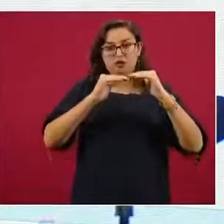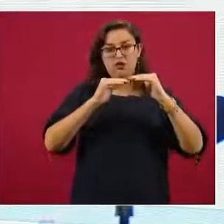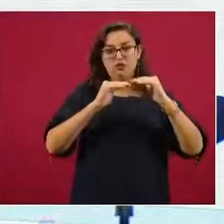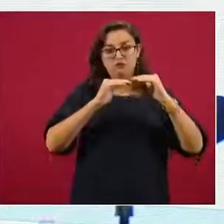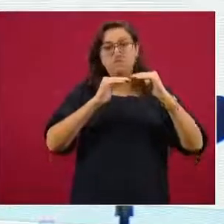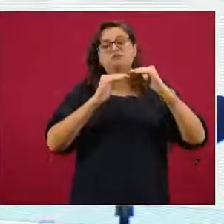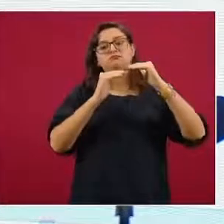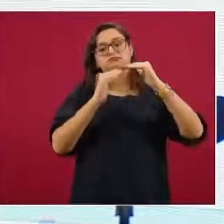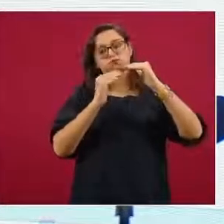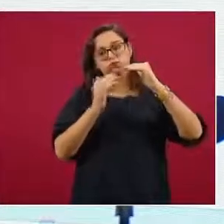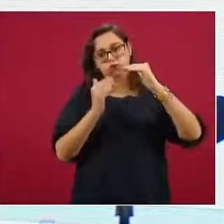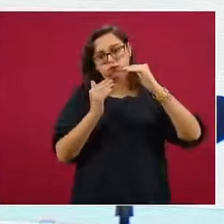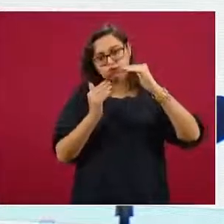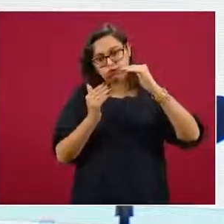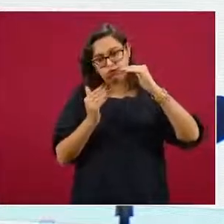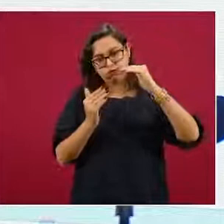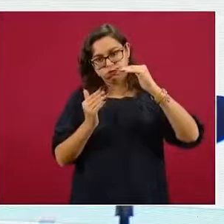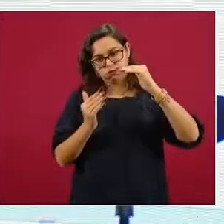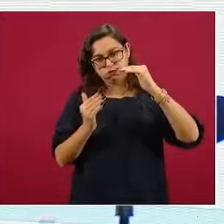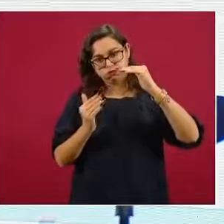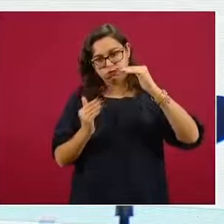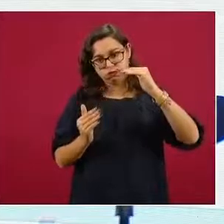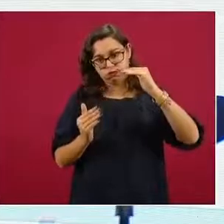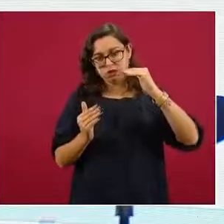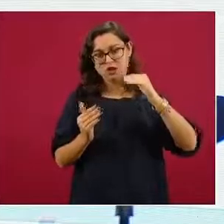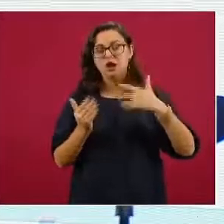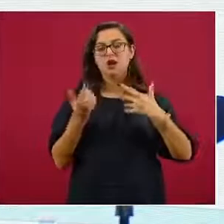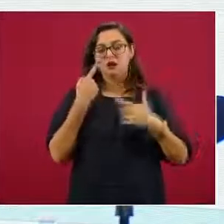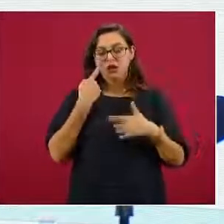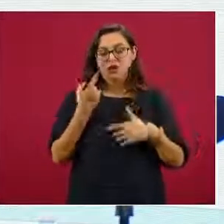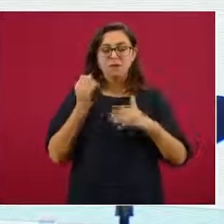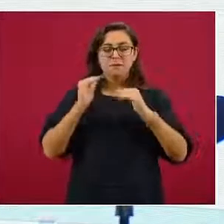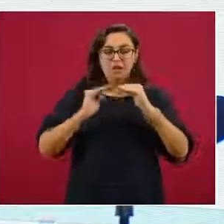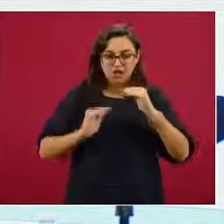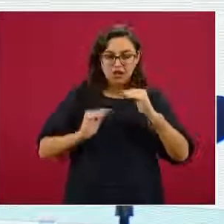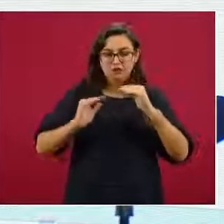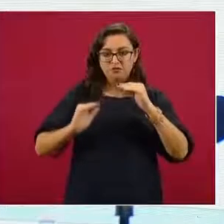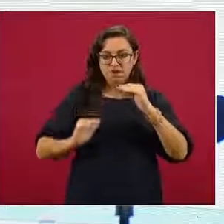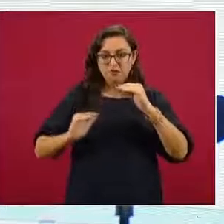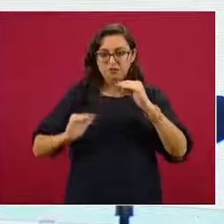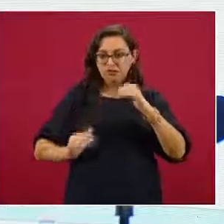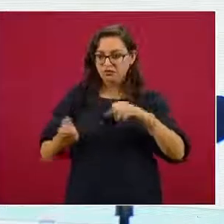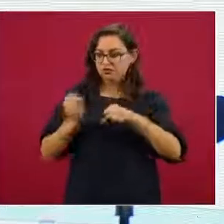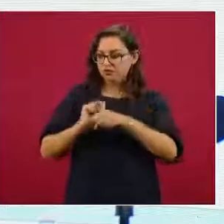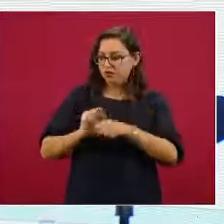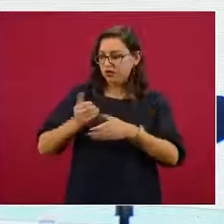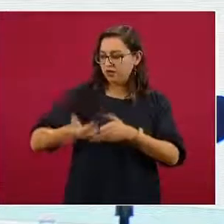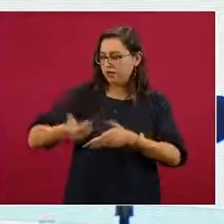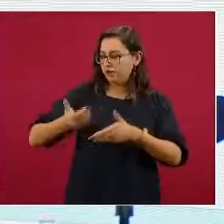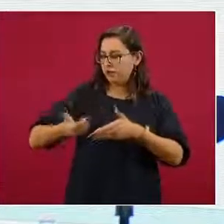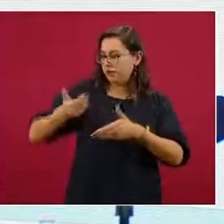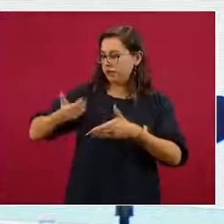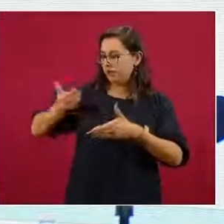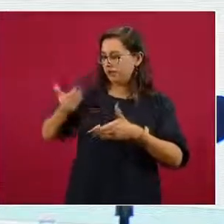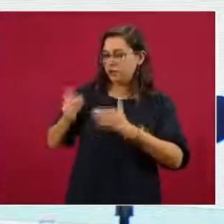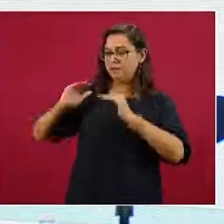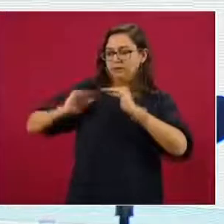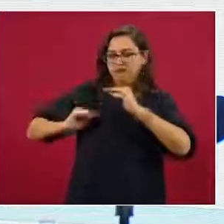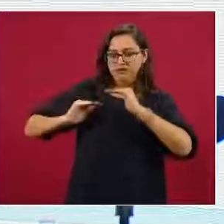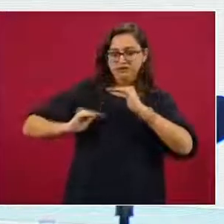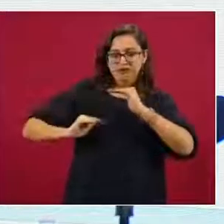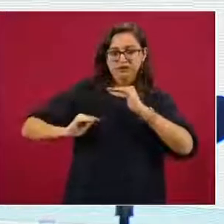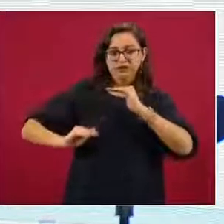también empezaron a descender. En esta semana hay menos casos que en esta menos que esta, en esta menos que esta, etcétera,